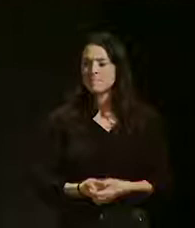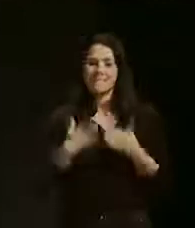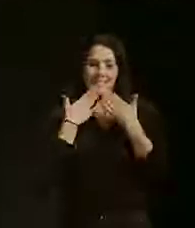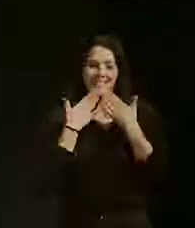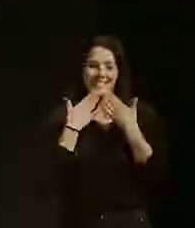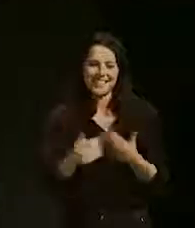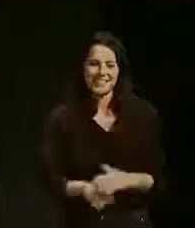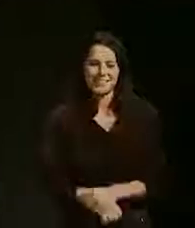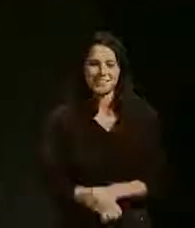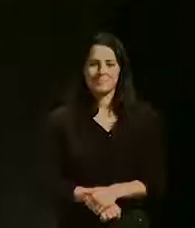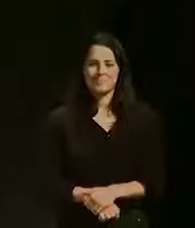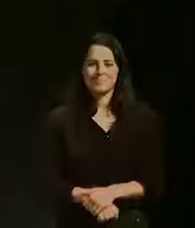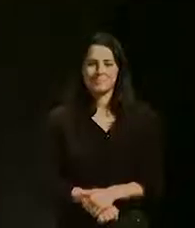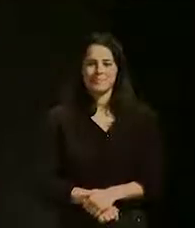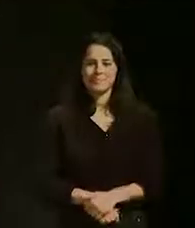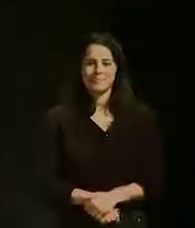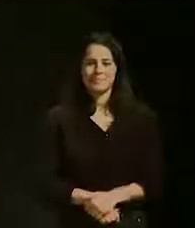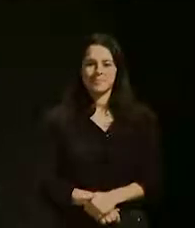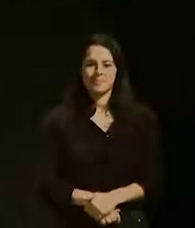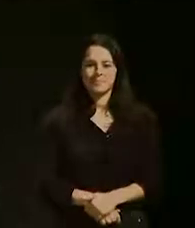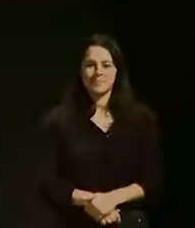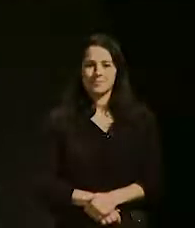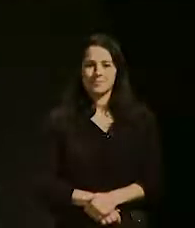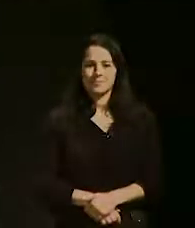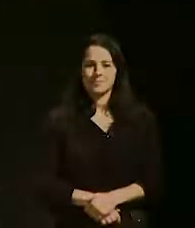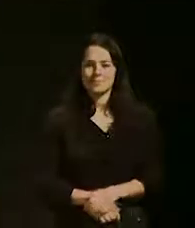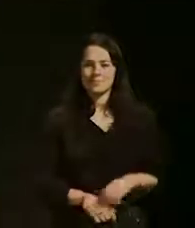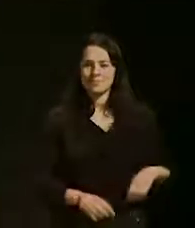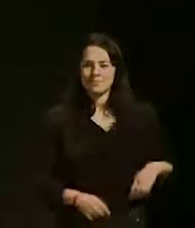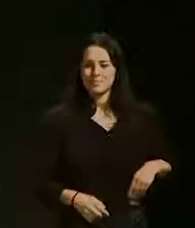Gracias. Gracias. Aquí. Coge de Omar.